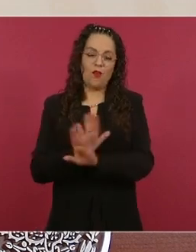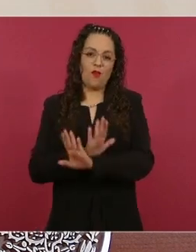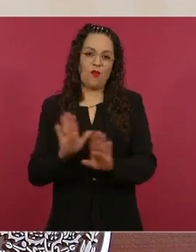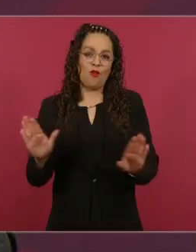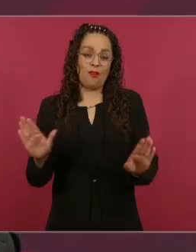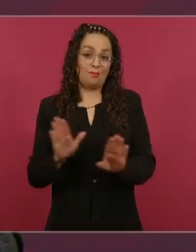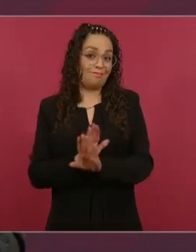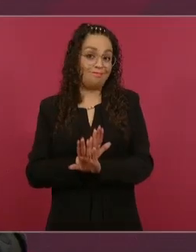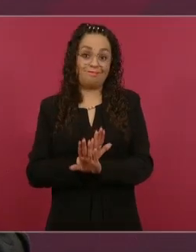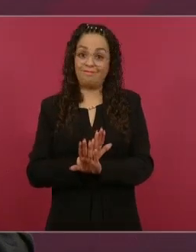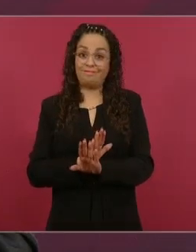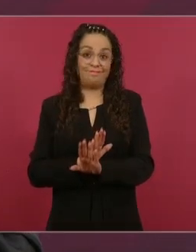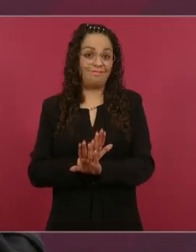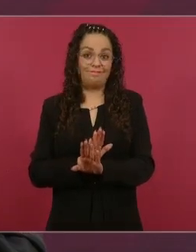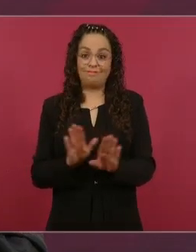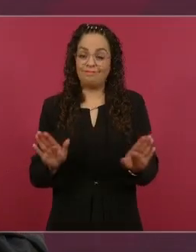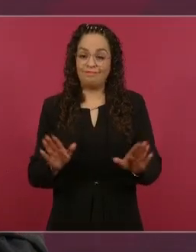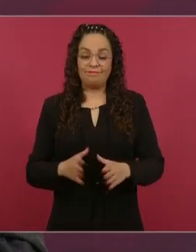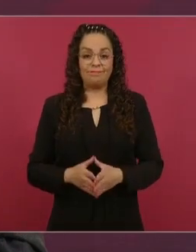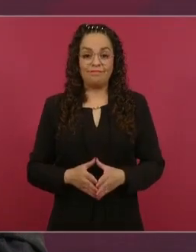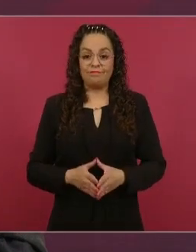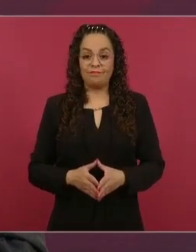Y ahí están, ¿no?,